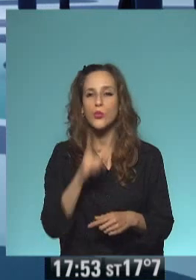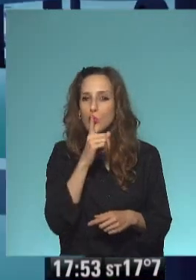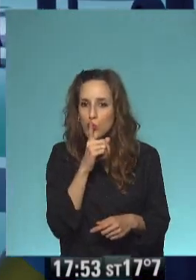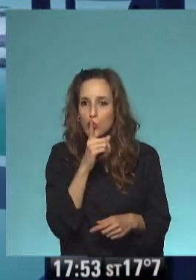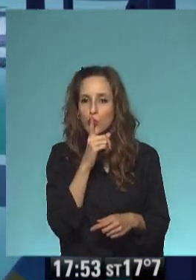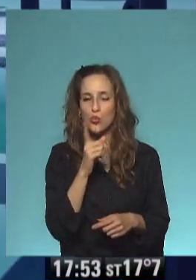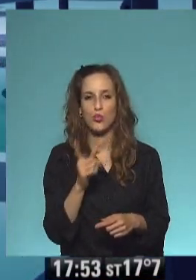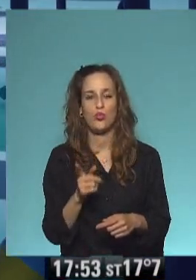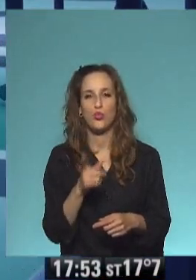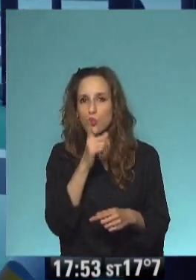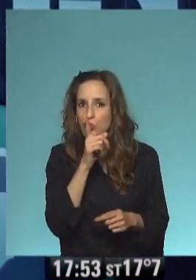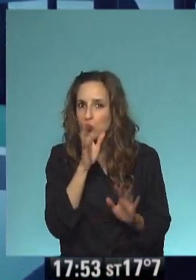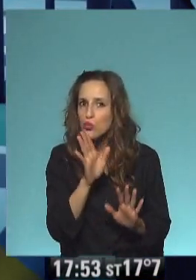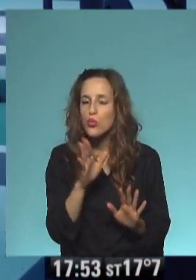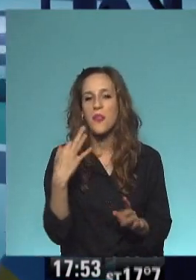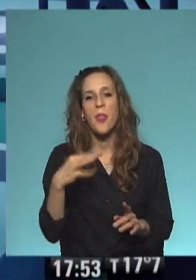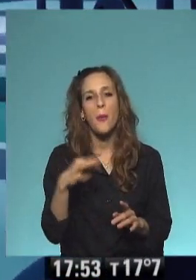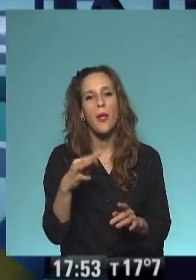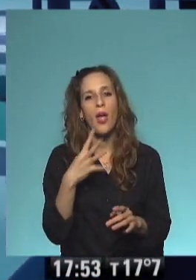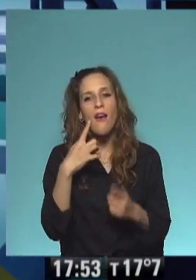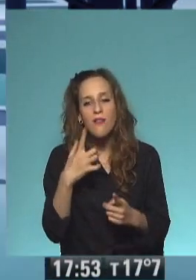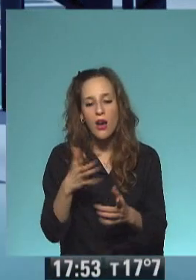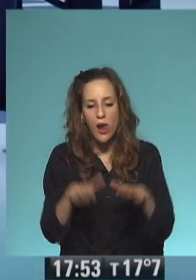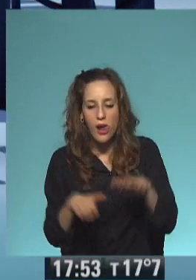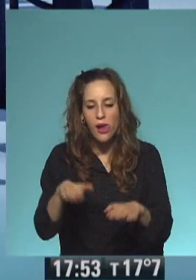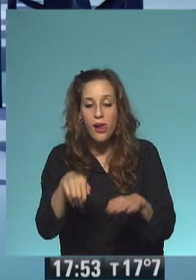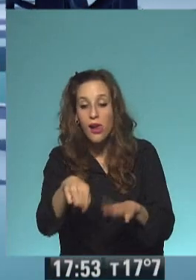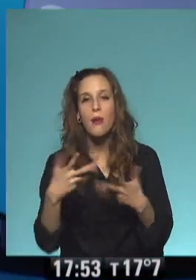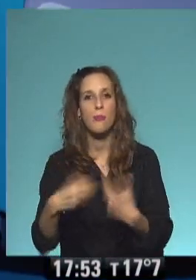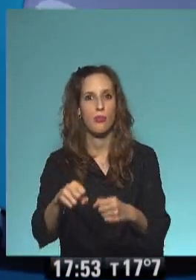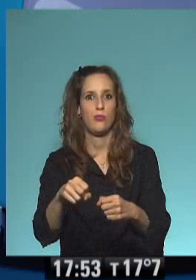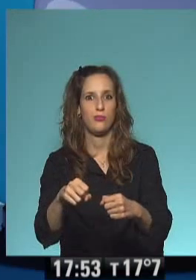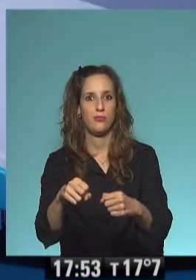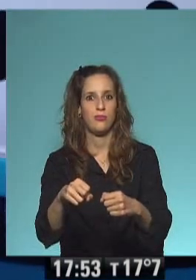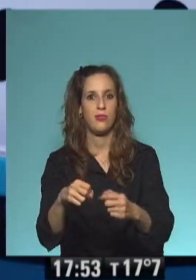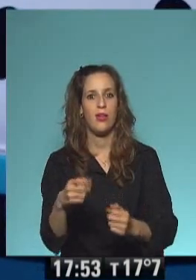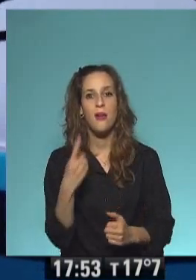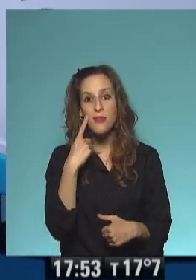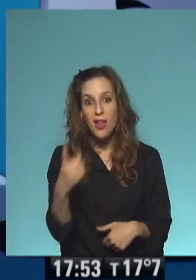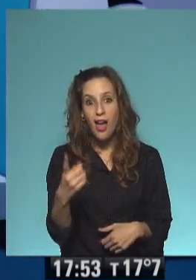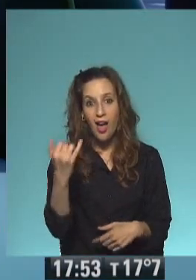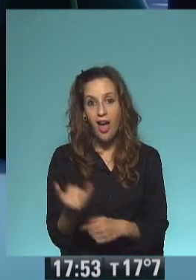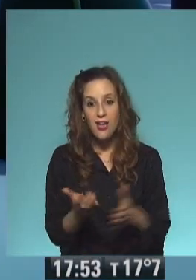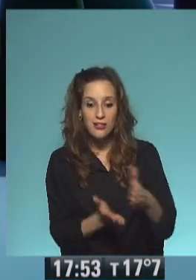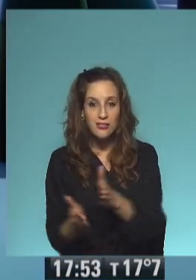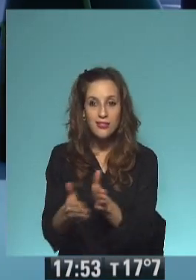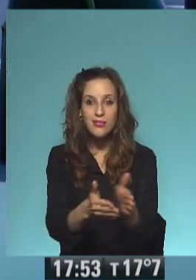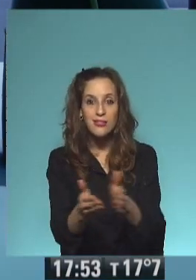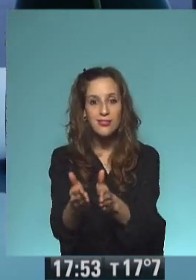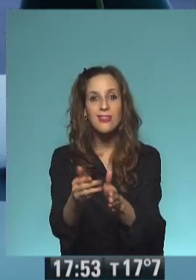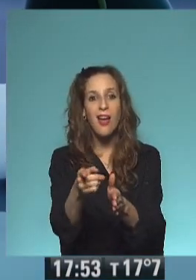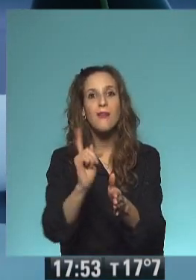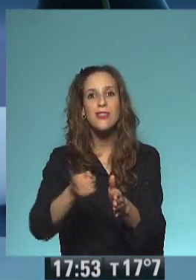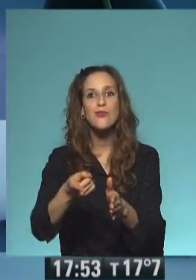ruido! Tenemos que encontrar el rastro del lunático. ¡Miren! ¿Eh? Un caminito allá adelante.